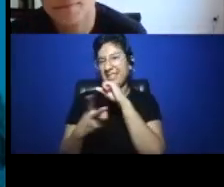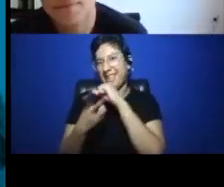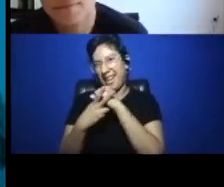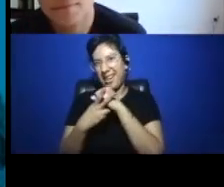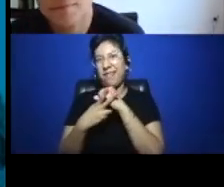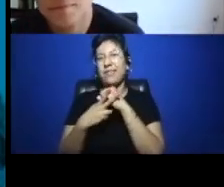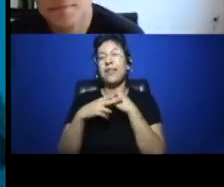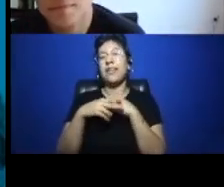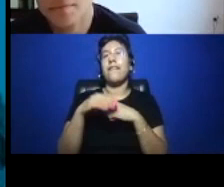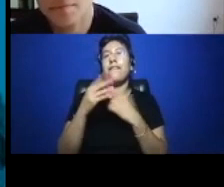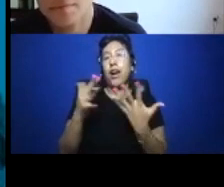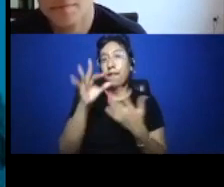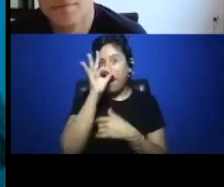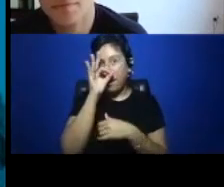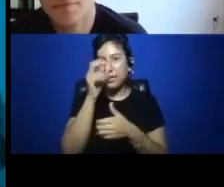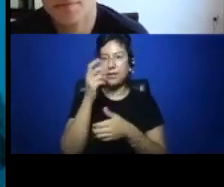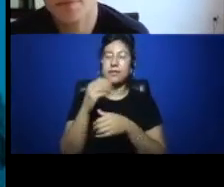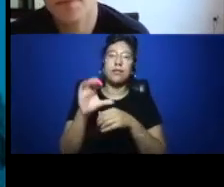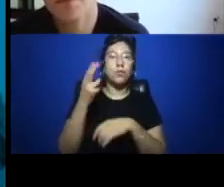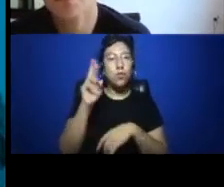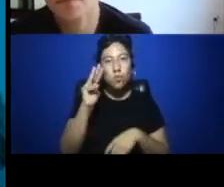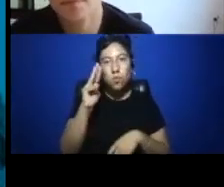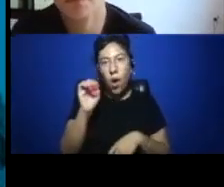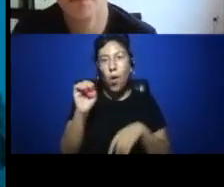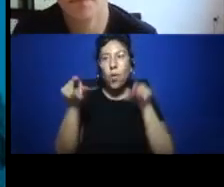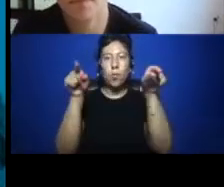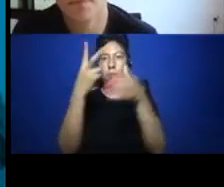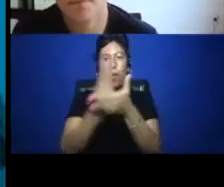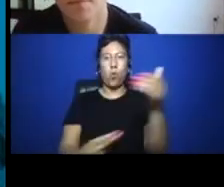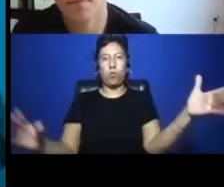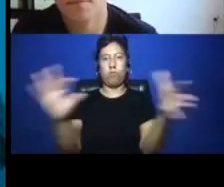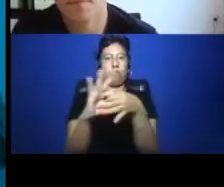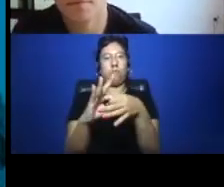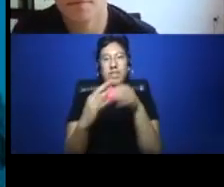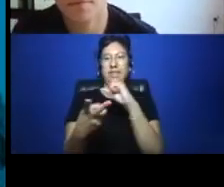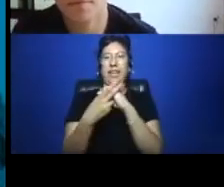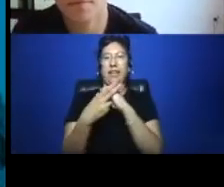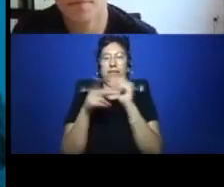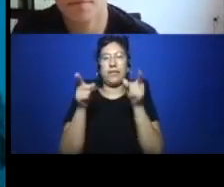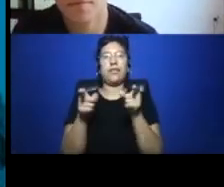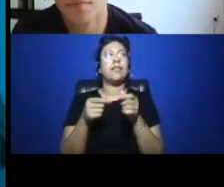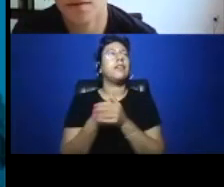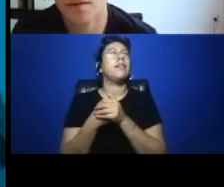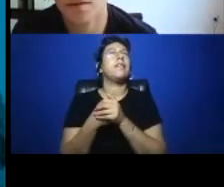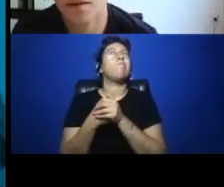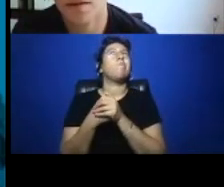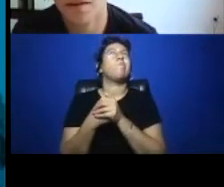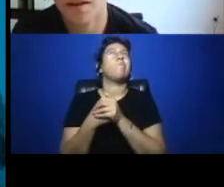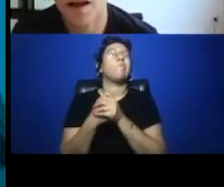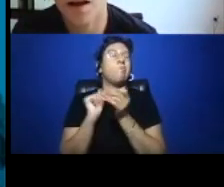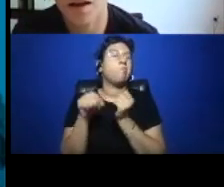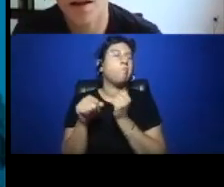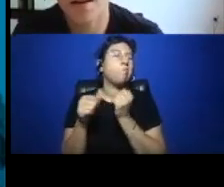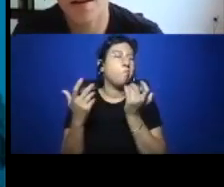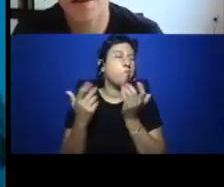grabadas y en los navegadores Firefox y browse, Firefox y Chrome en cada uno.